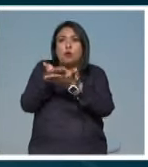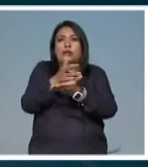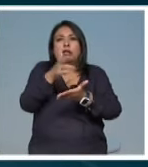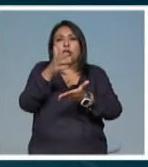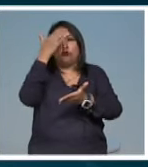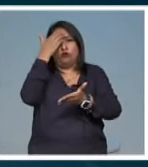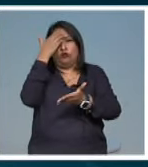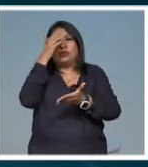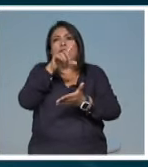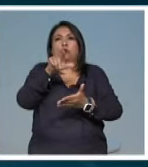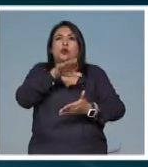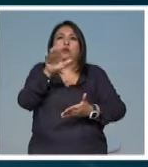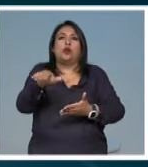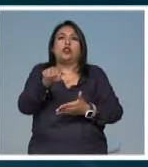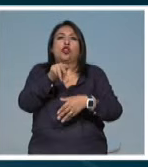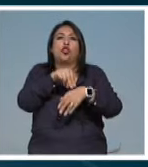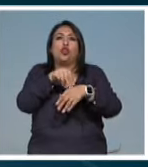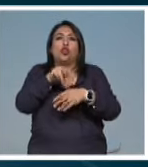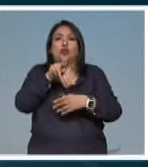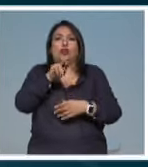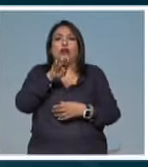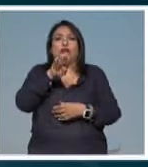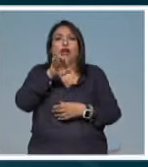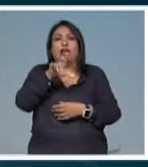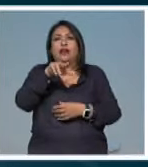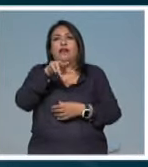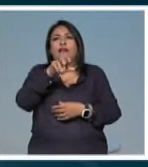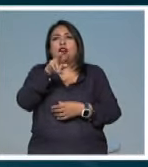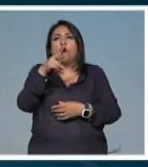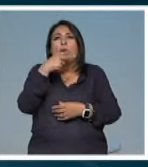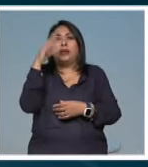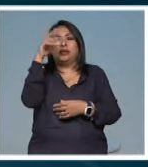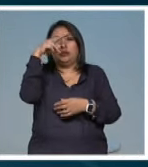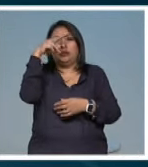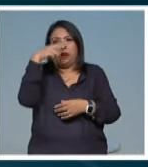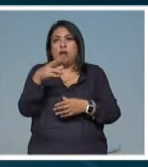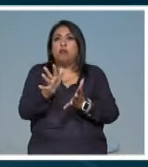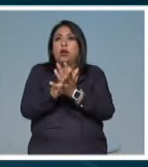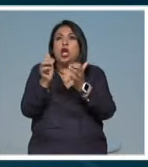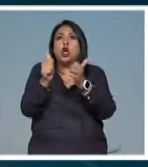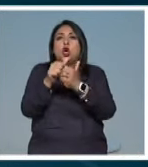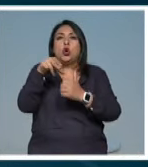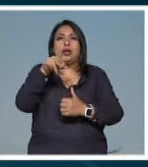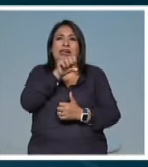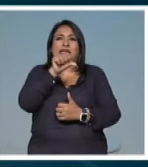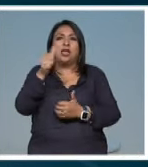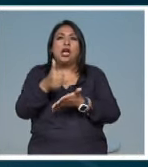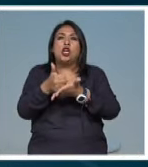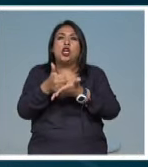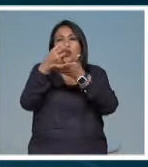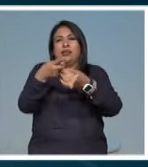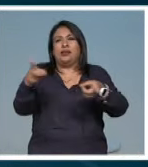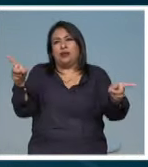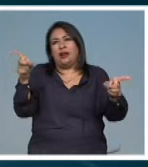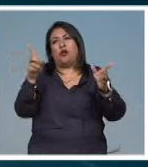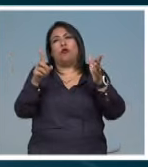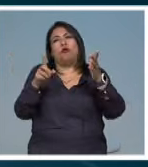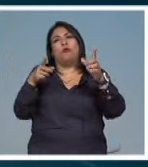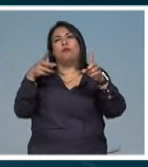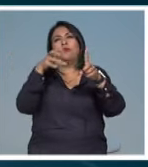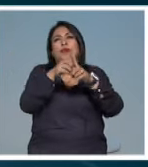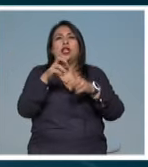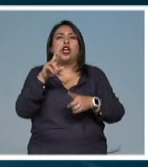reconoció de manera póstuma al doctor Rafael Navarro González, científico mexicano que colaboró con la NASA y ayudó en el desarrollo de misiones como la